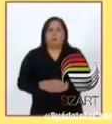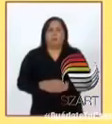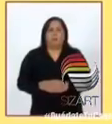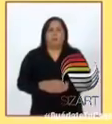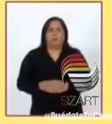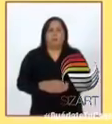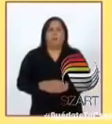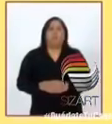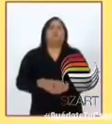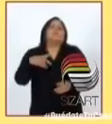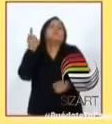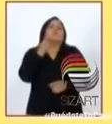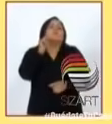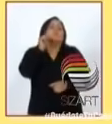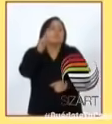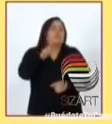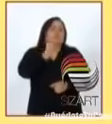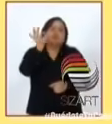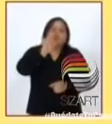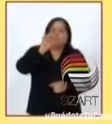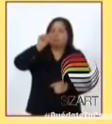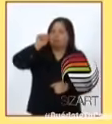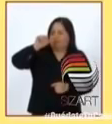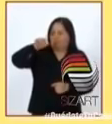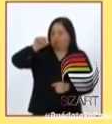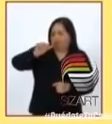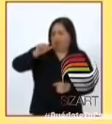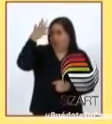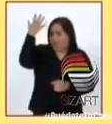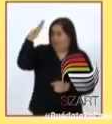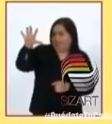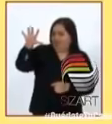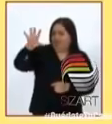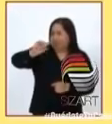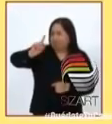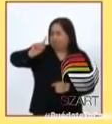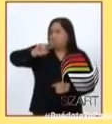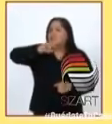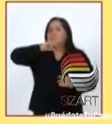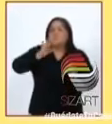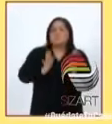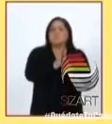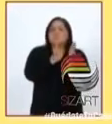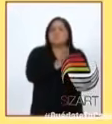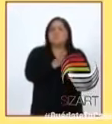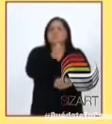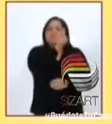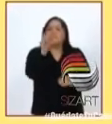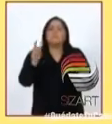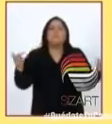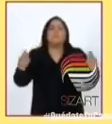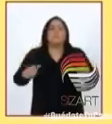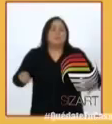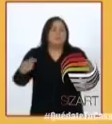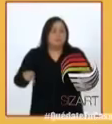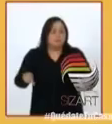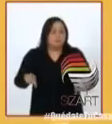¿Qué tal si en la tanda, en lugar de 10, hubieran participado 100 personas?